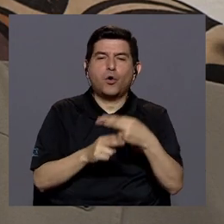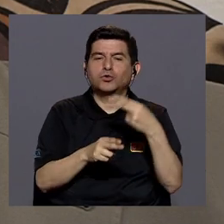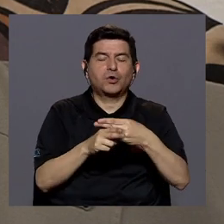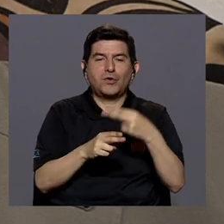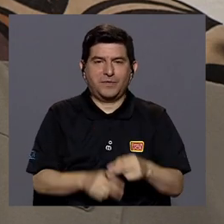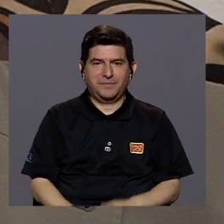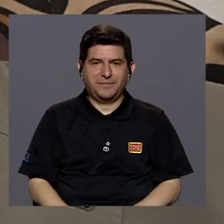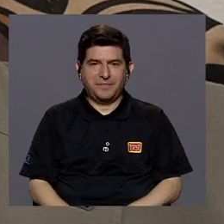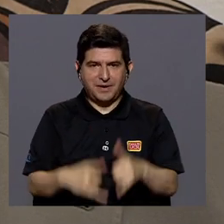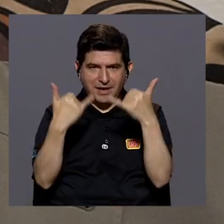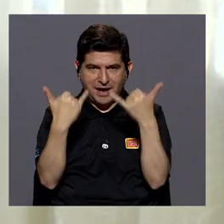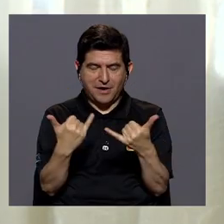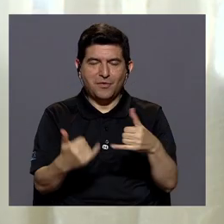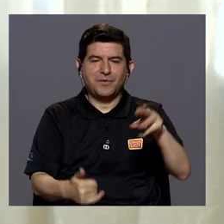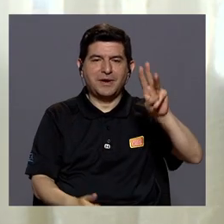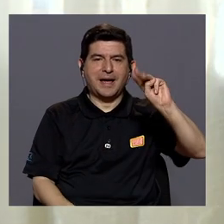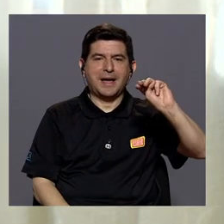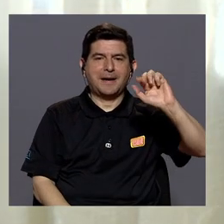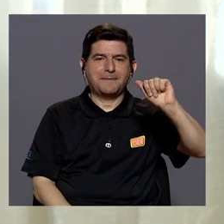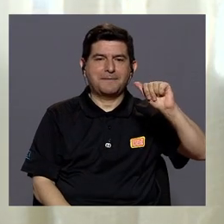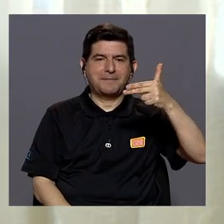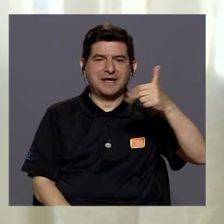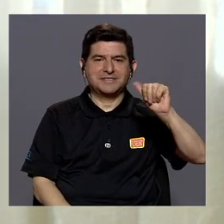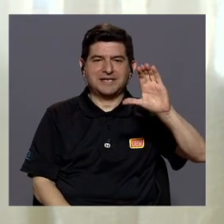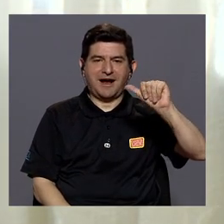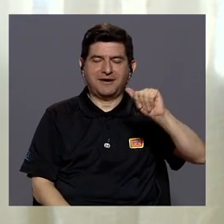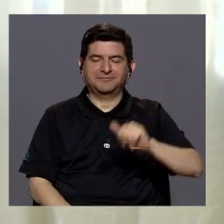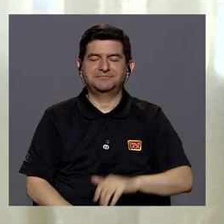pusimos Machaca. Y